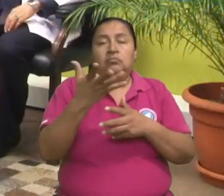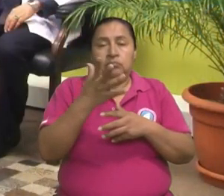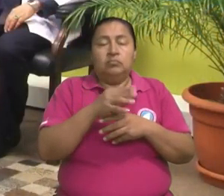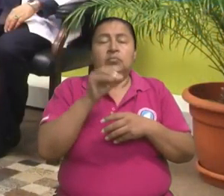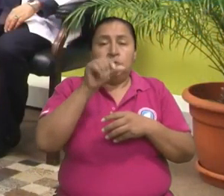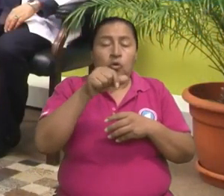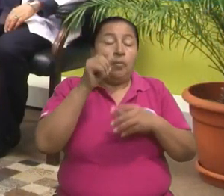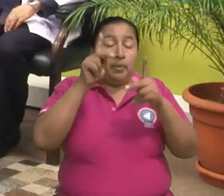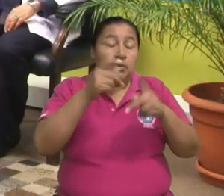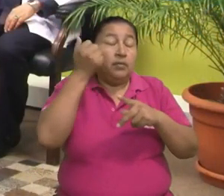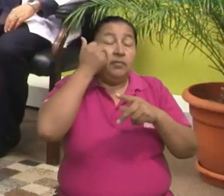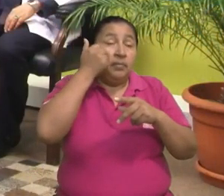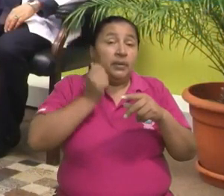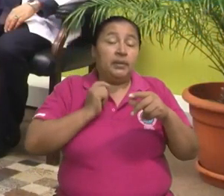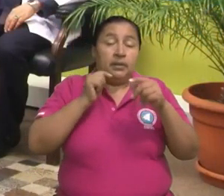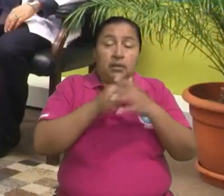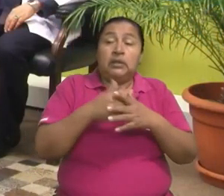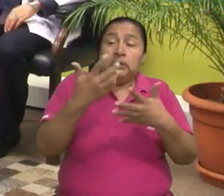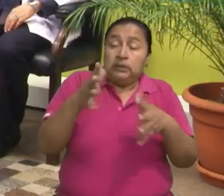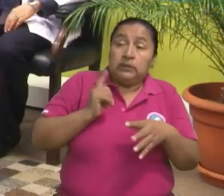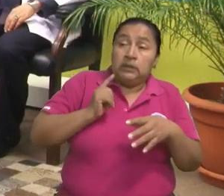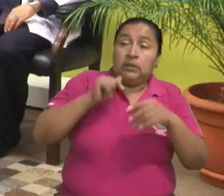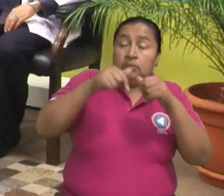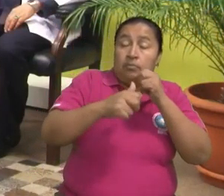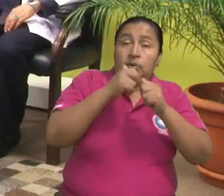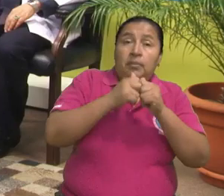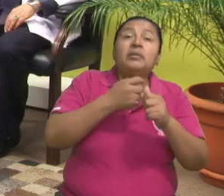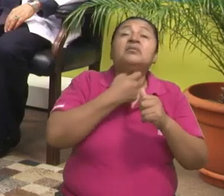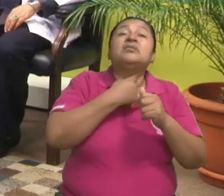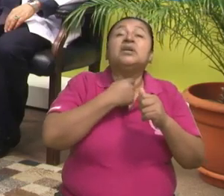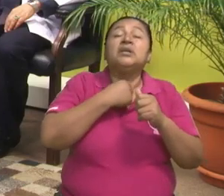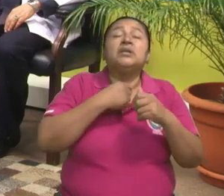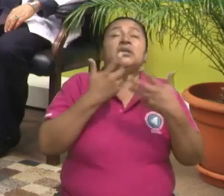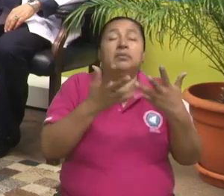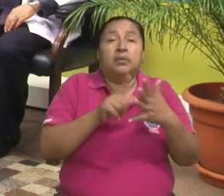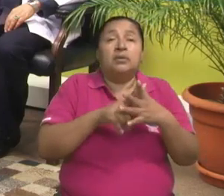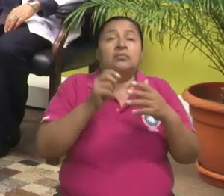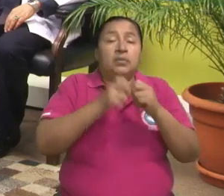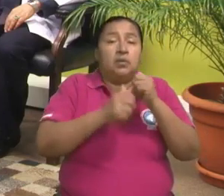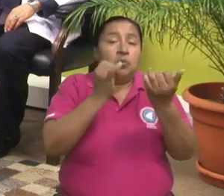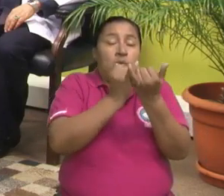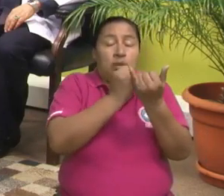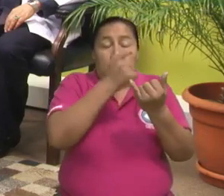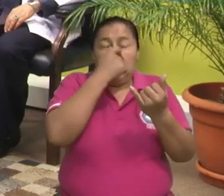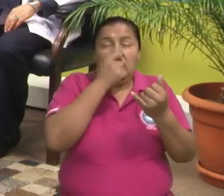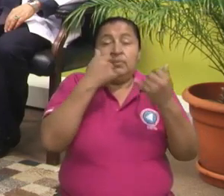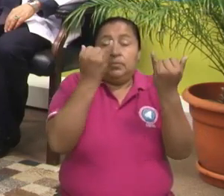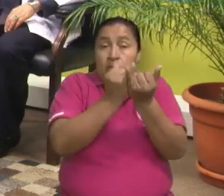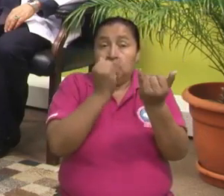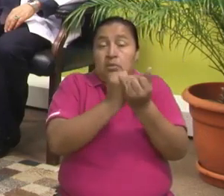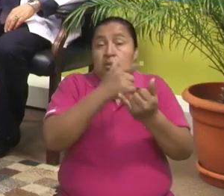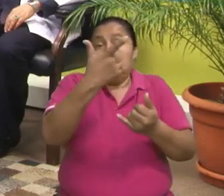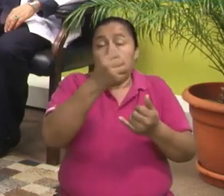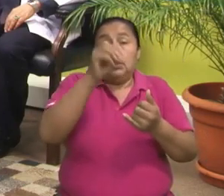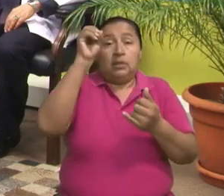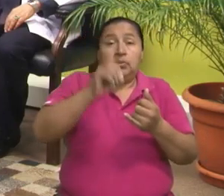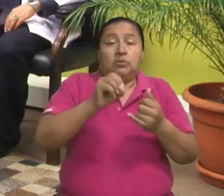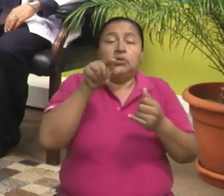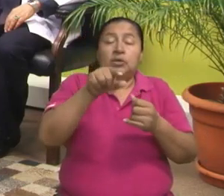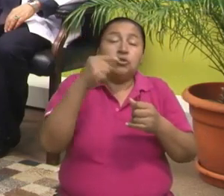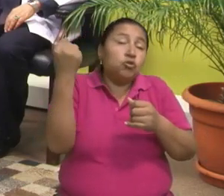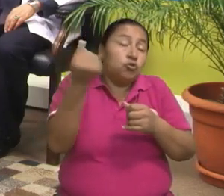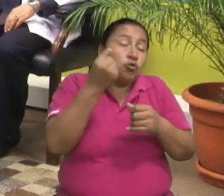infecciones del oído usted atienden también los problemas en la garganta de la garganta y de la nariz del oído pero el